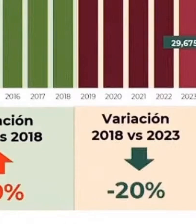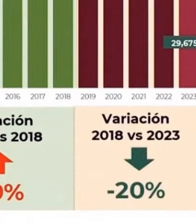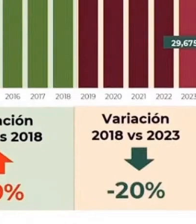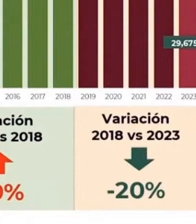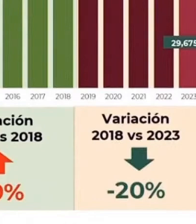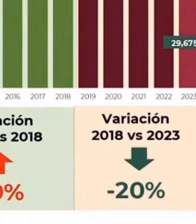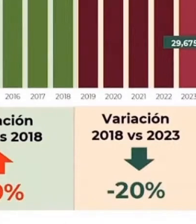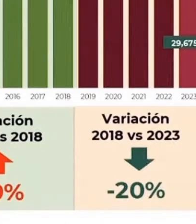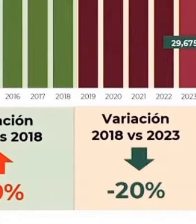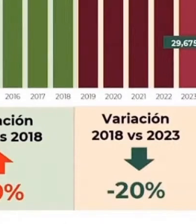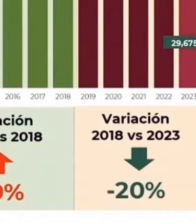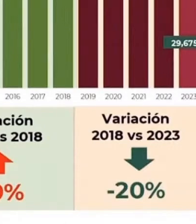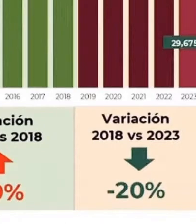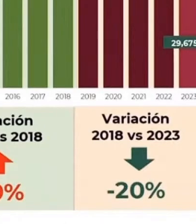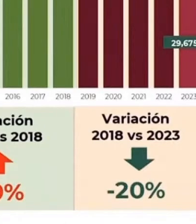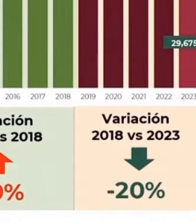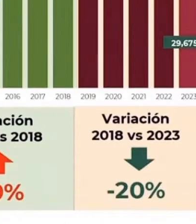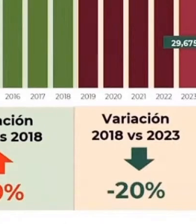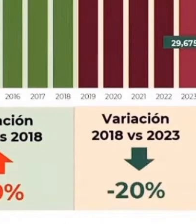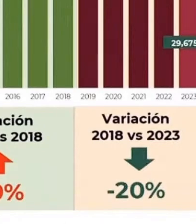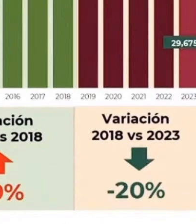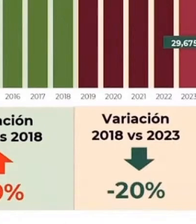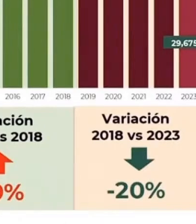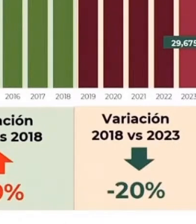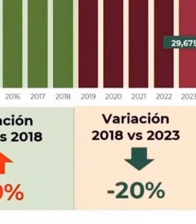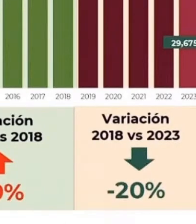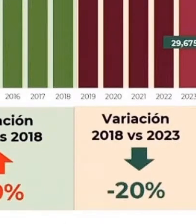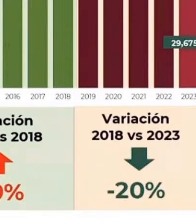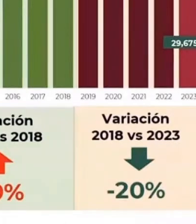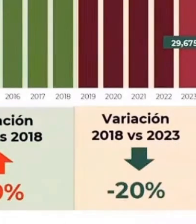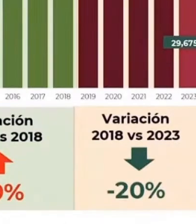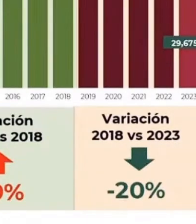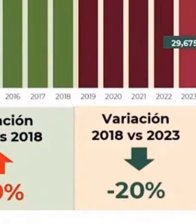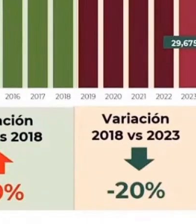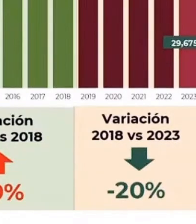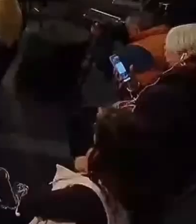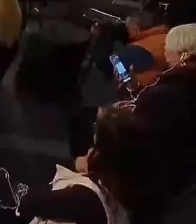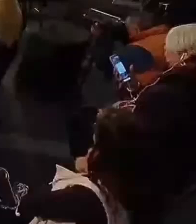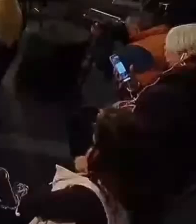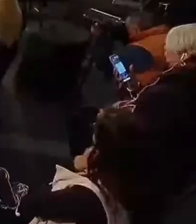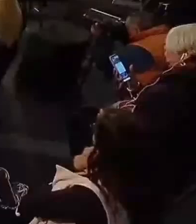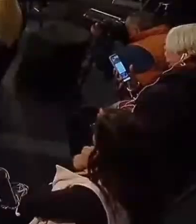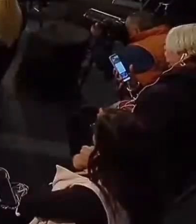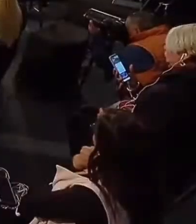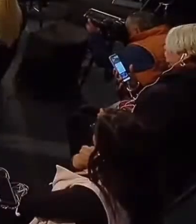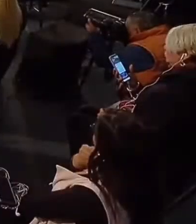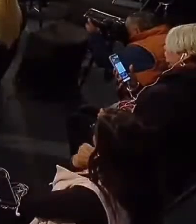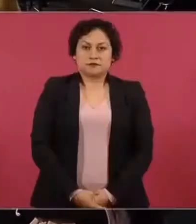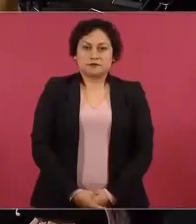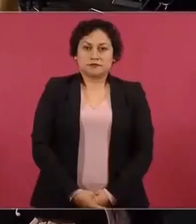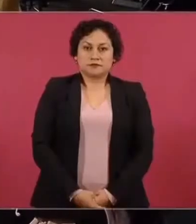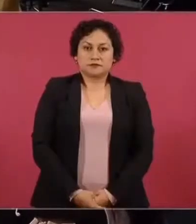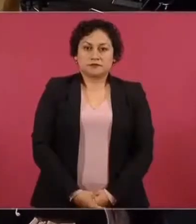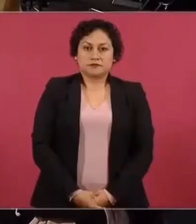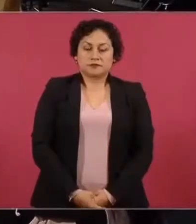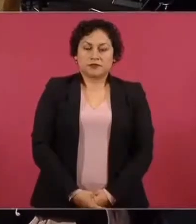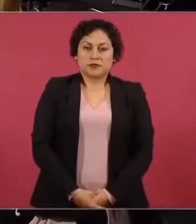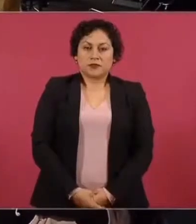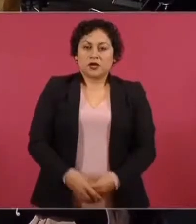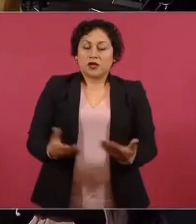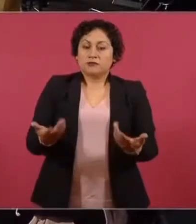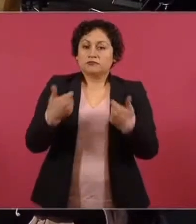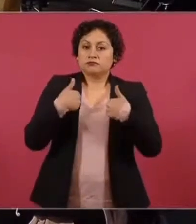no sé si has hecho un trabajo de investigación a fondo y lo has difundido,